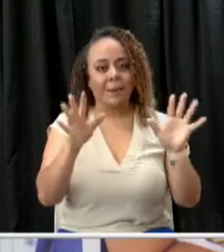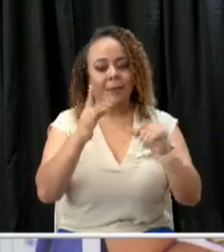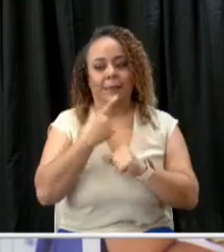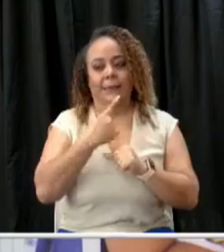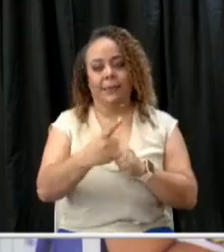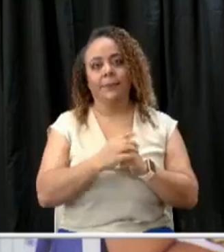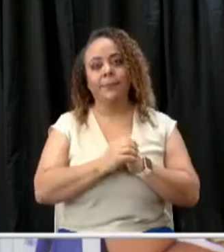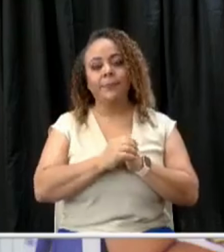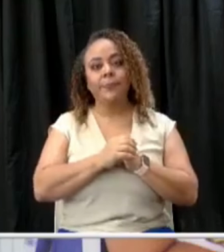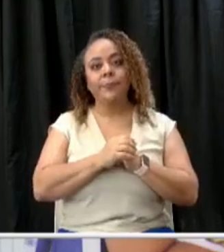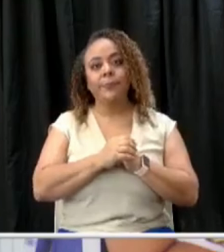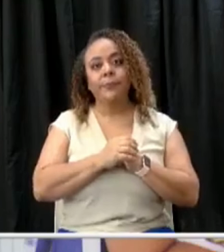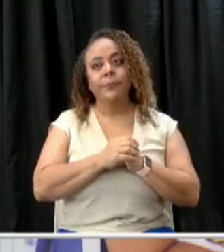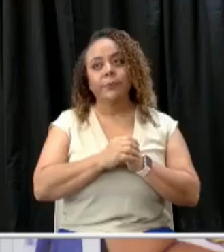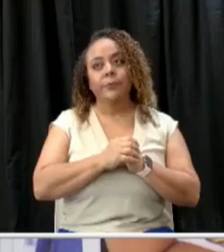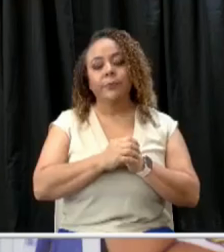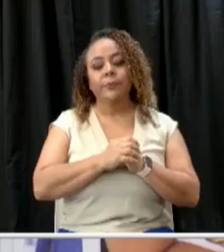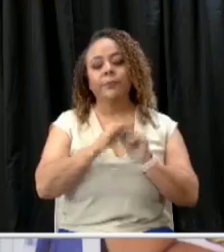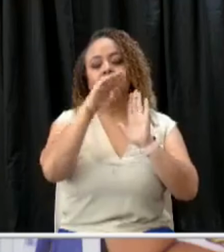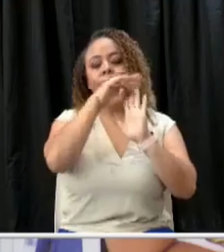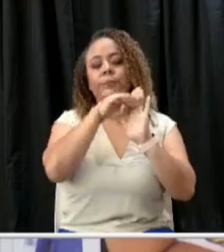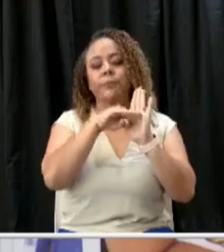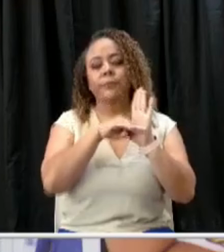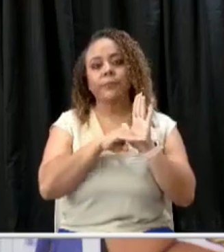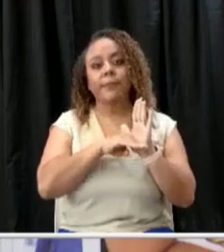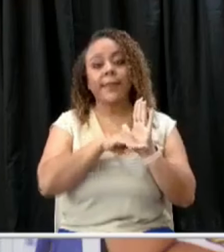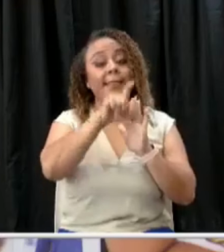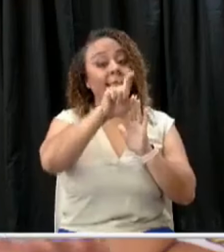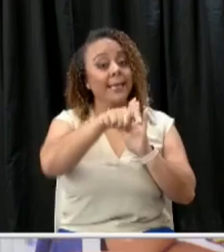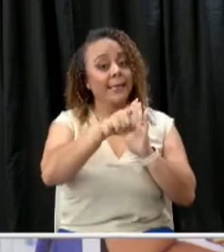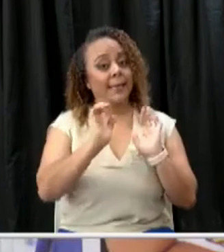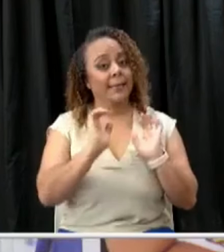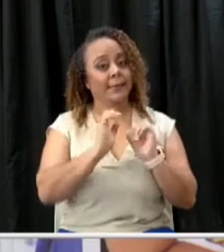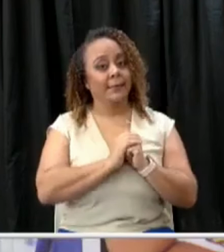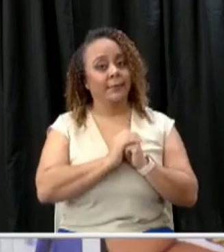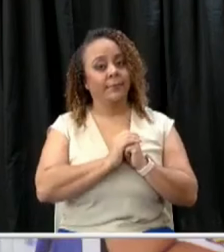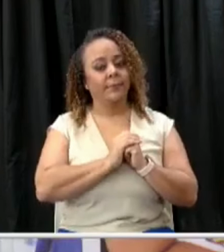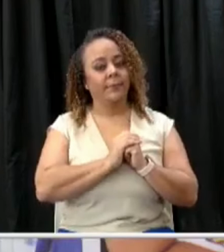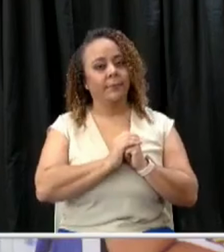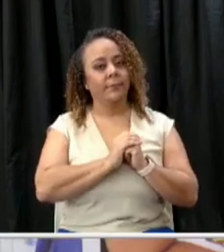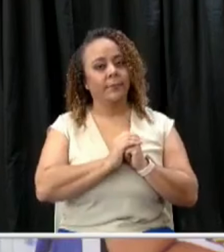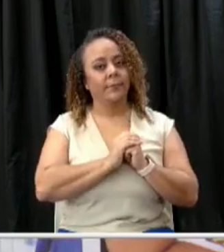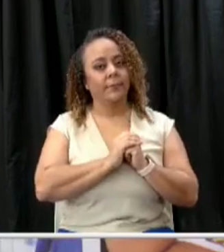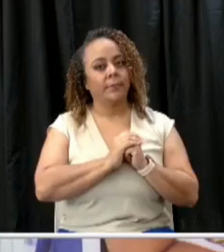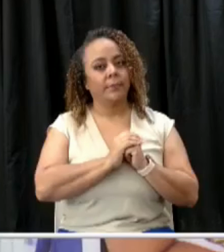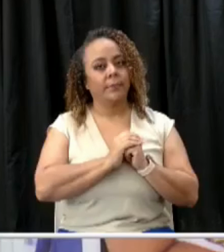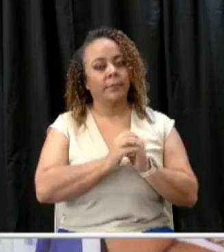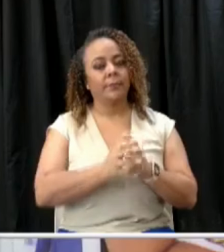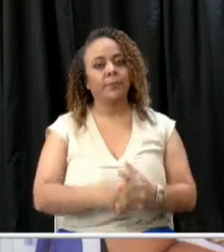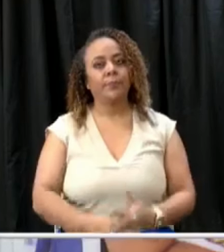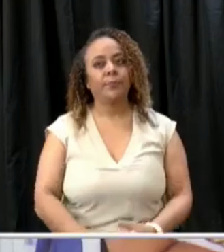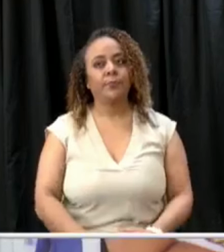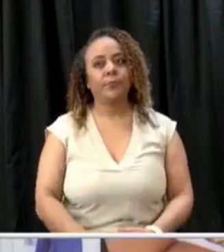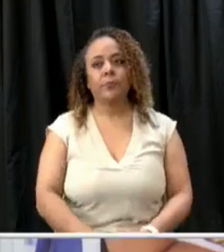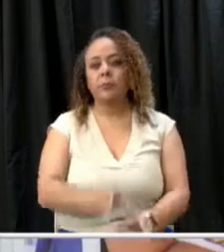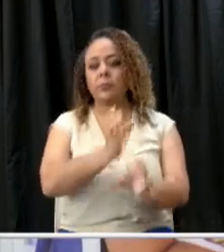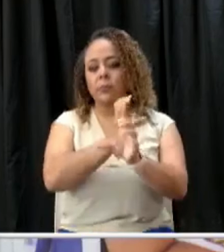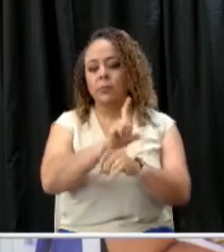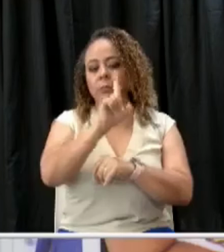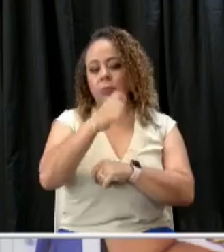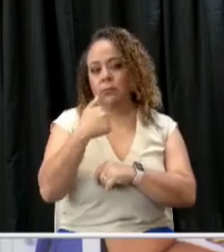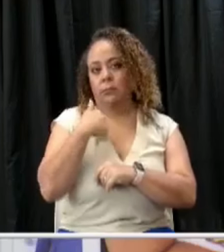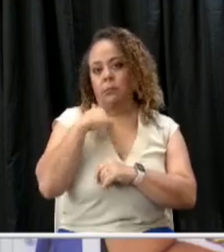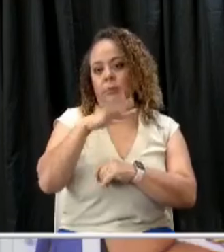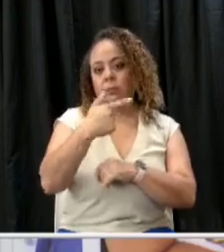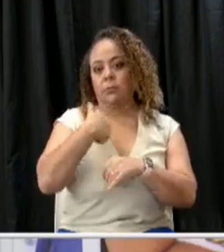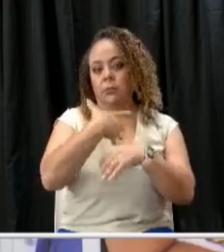señale las medidas necesarias, o sea, que cuáles son los cuidados que tengo que tener